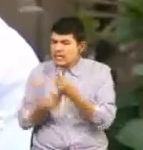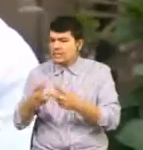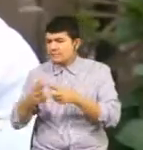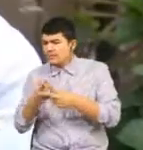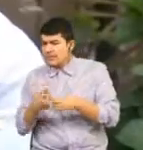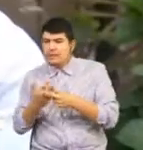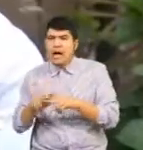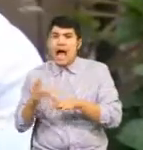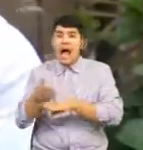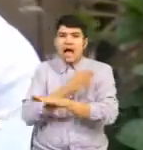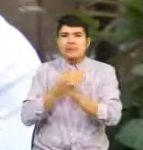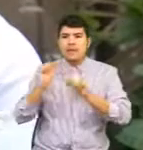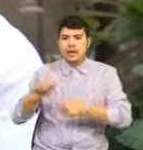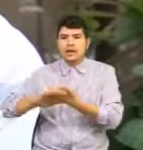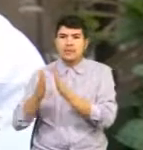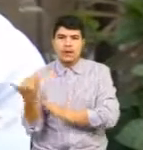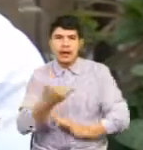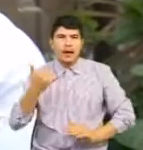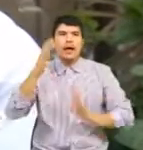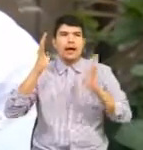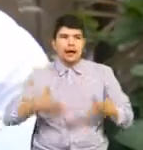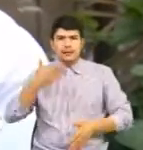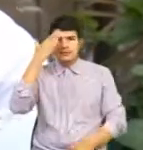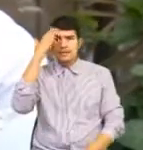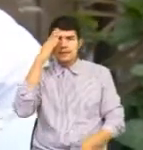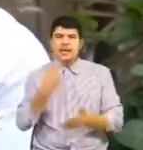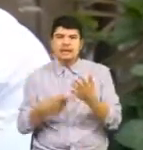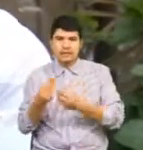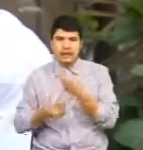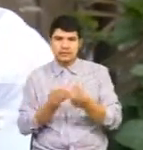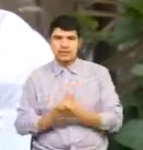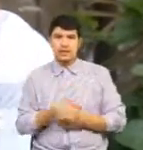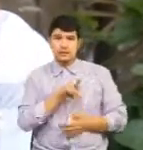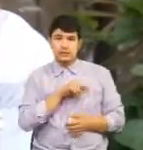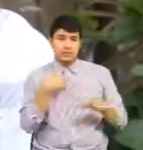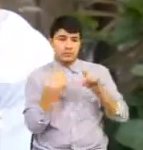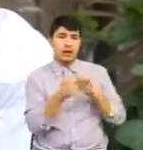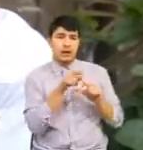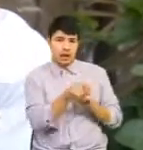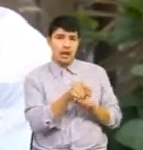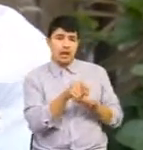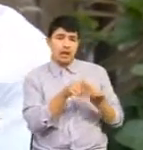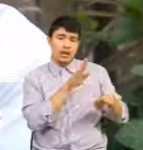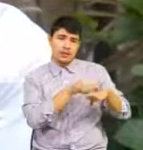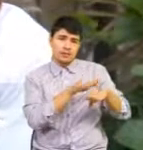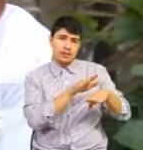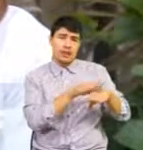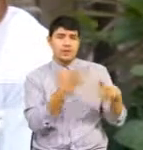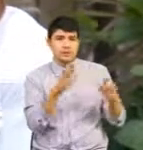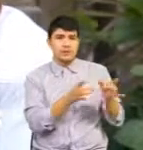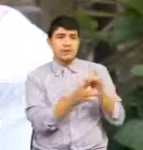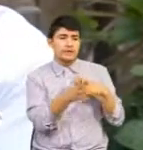carta informativa a todos los usuarios donde vamos a realizar las reposiciones para informarle que en determinada en una